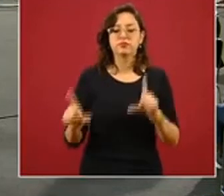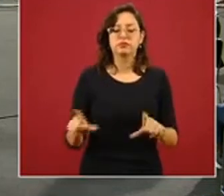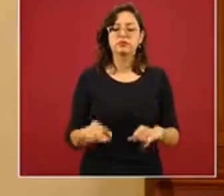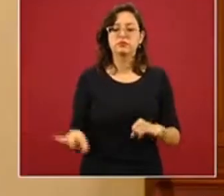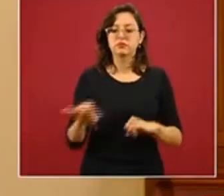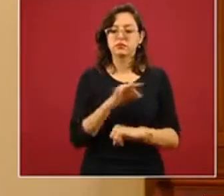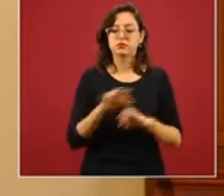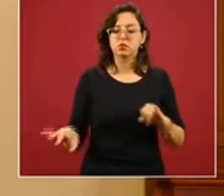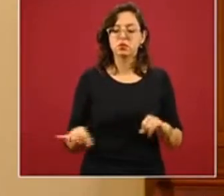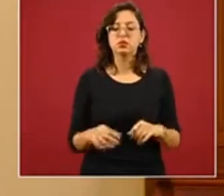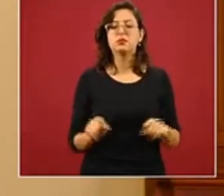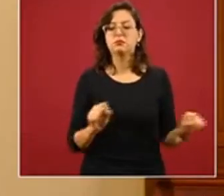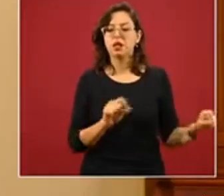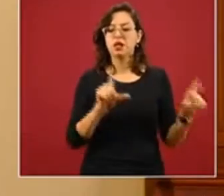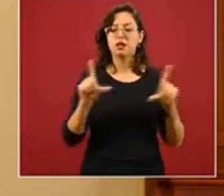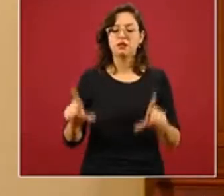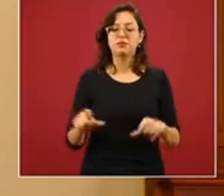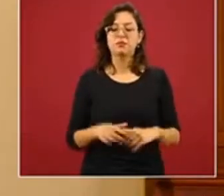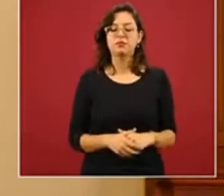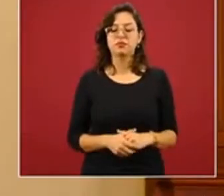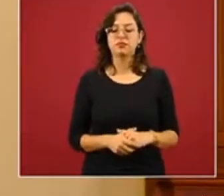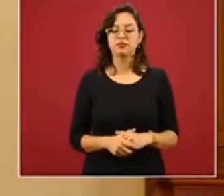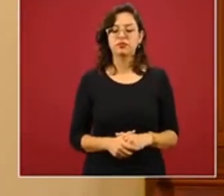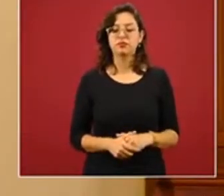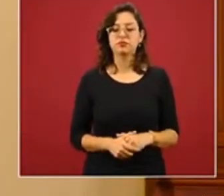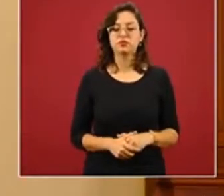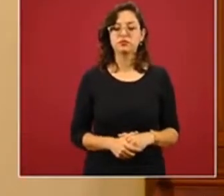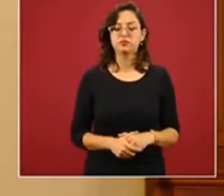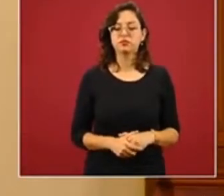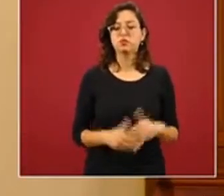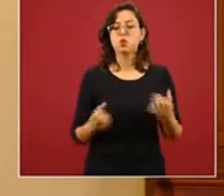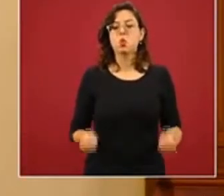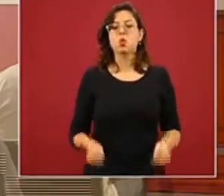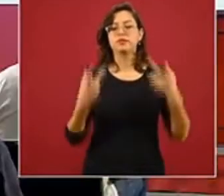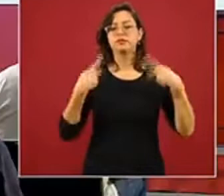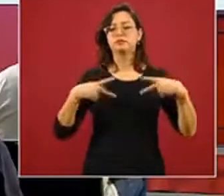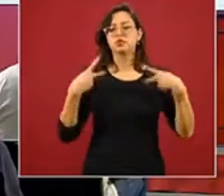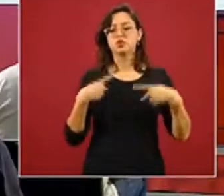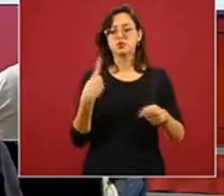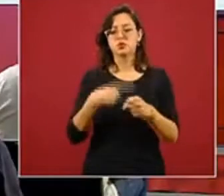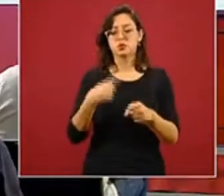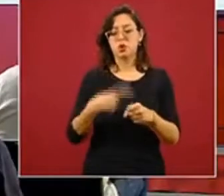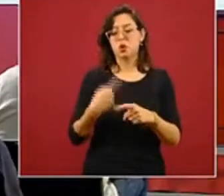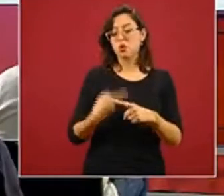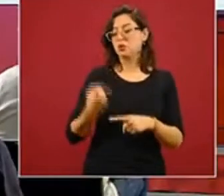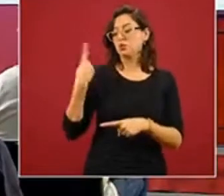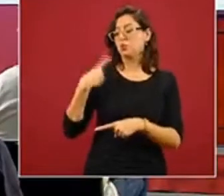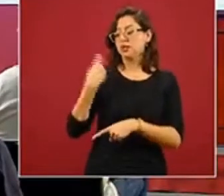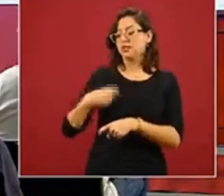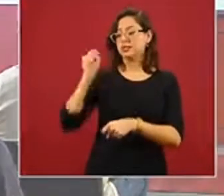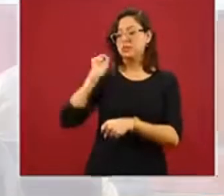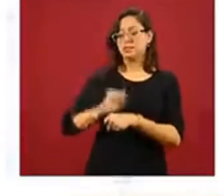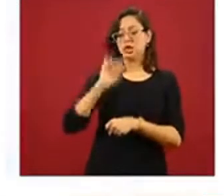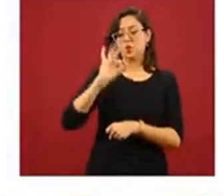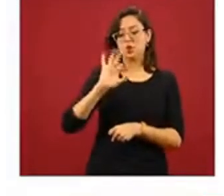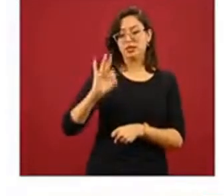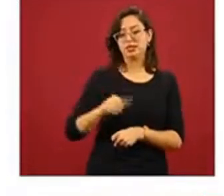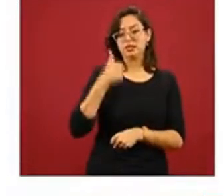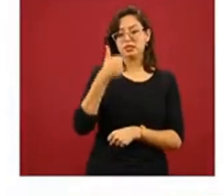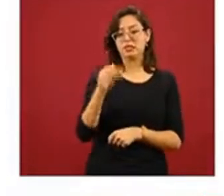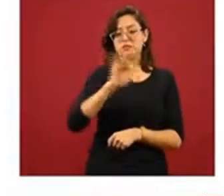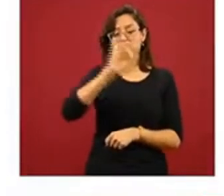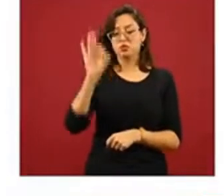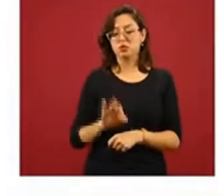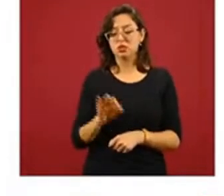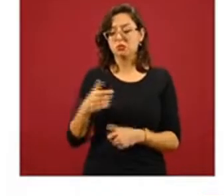del grupo. Vemos el porcentaje de positividad. La semana pasada habíamos llegado hasta un 46%, se incrementó solo un